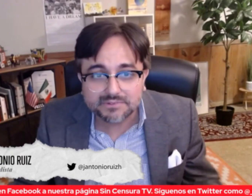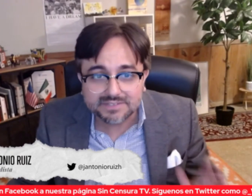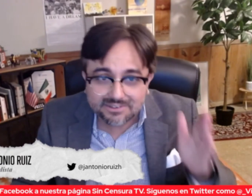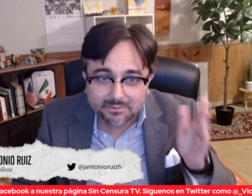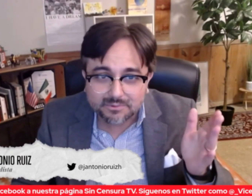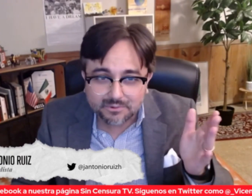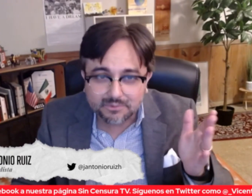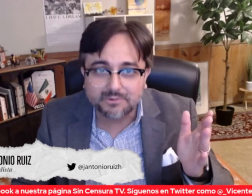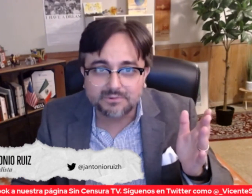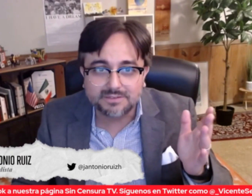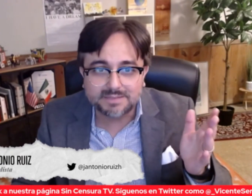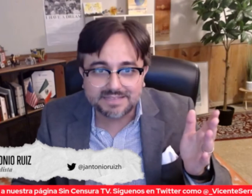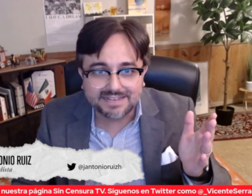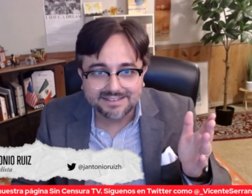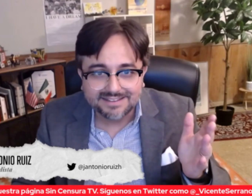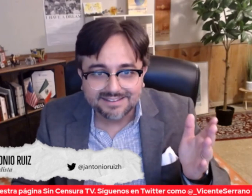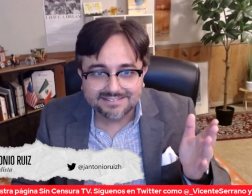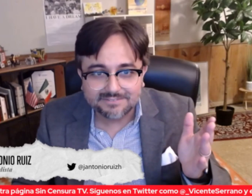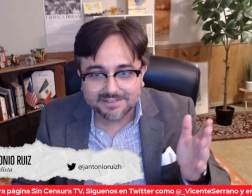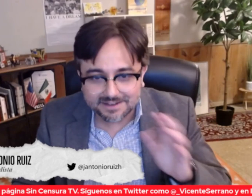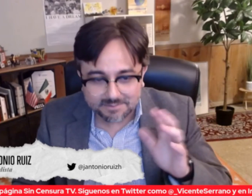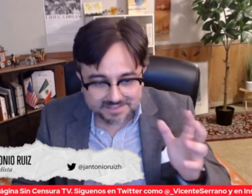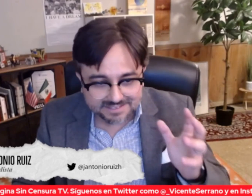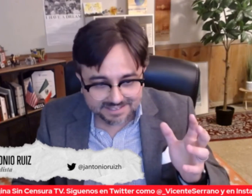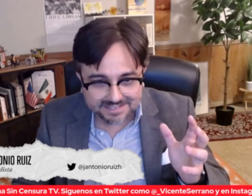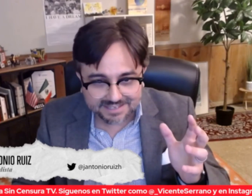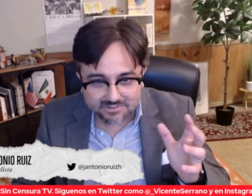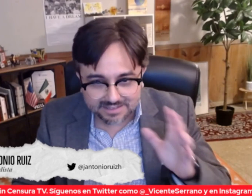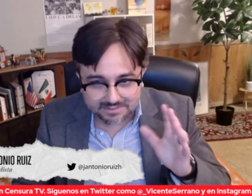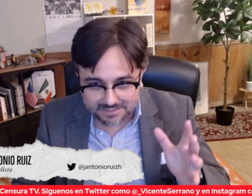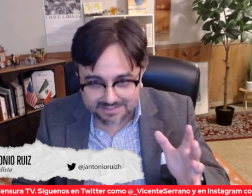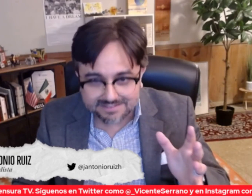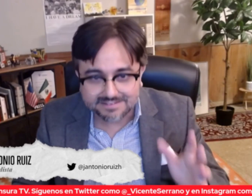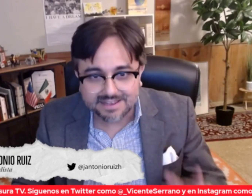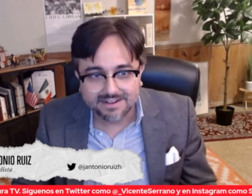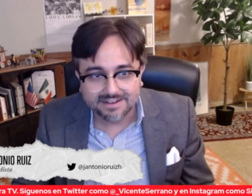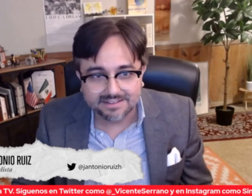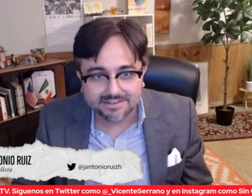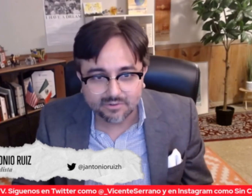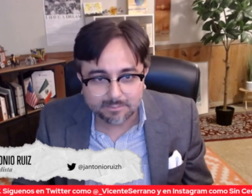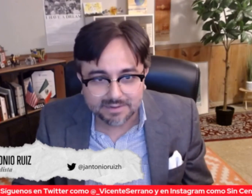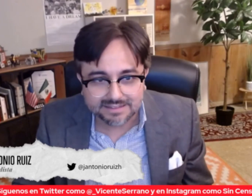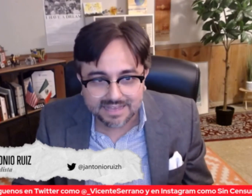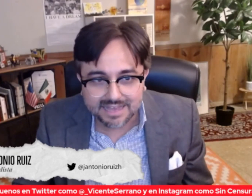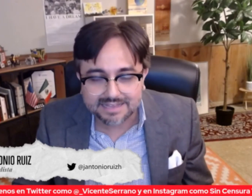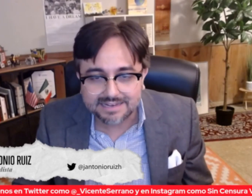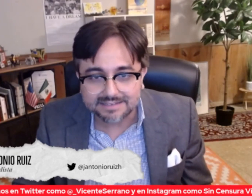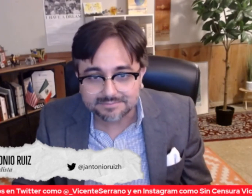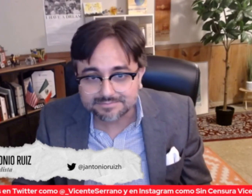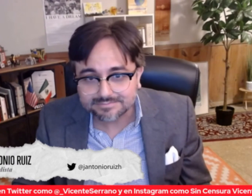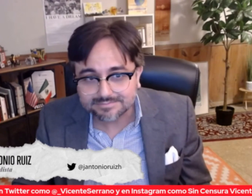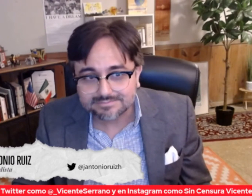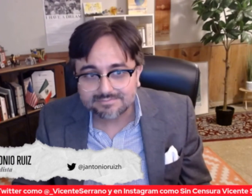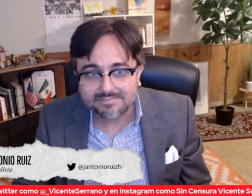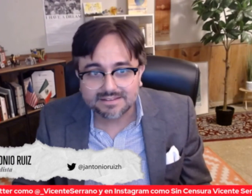cuestionable. Por eso es que quiero yo que usted me diga si verdaderamente cree que hay una diferencia entre lo que plantea él